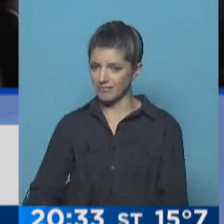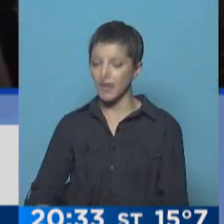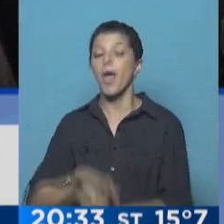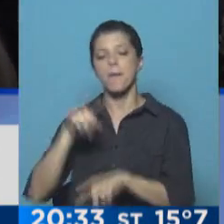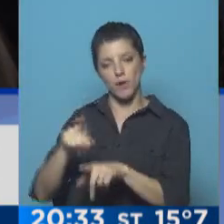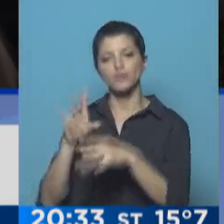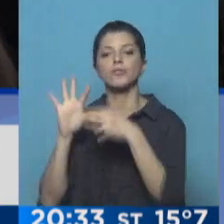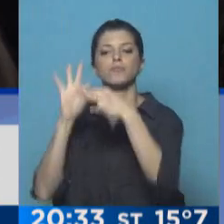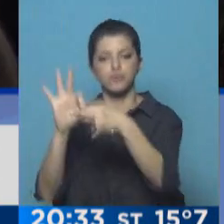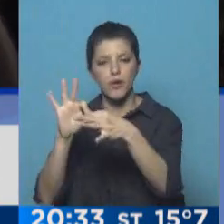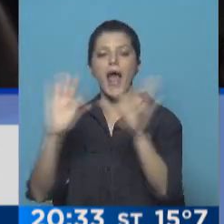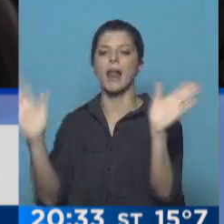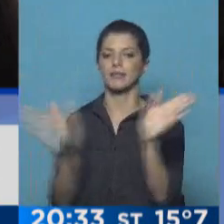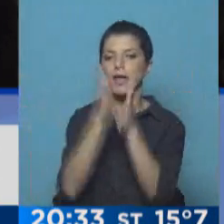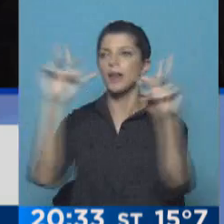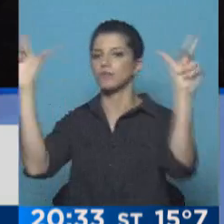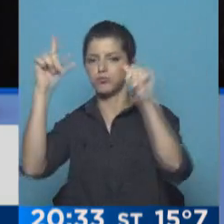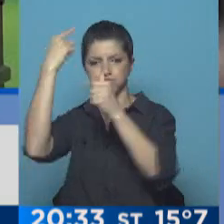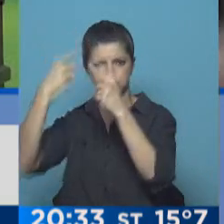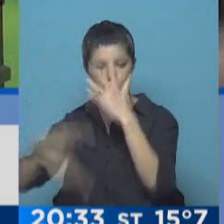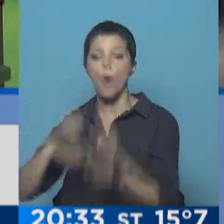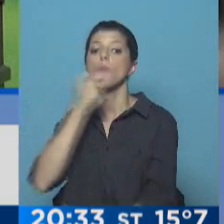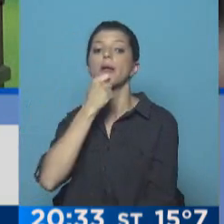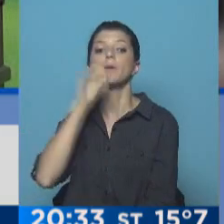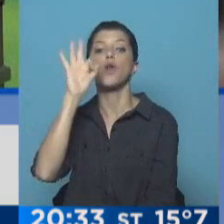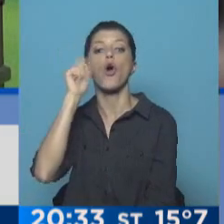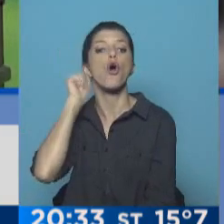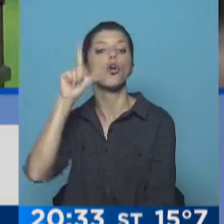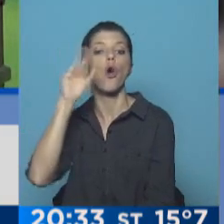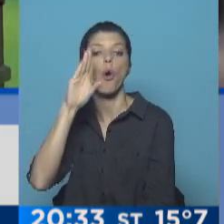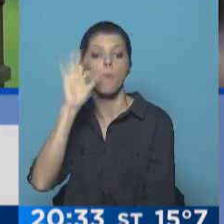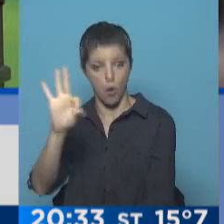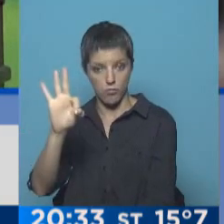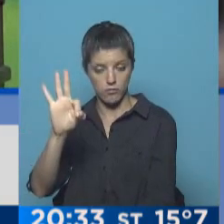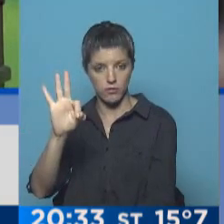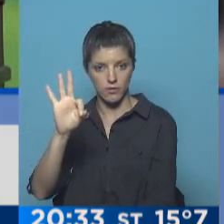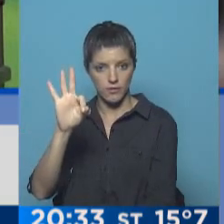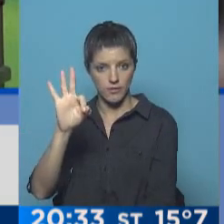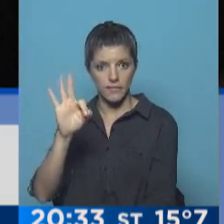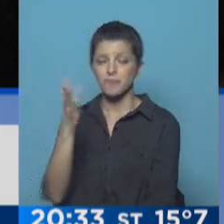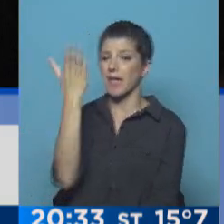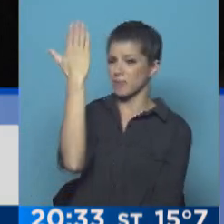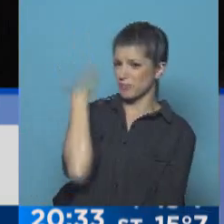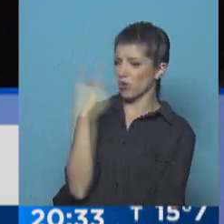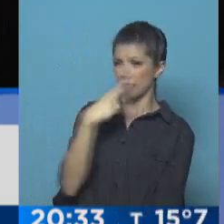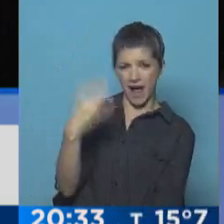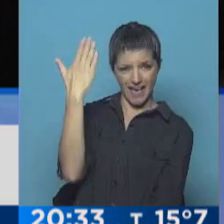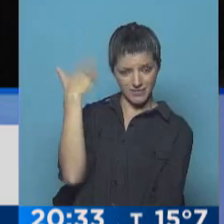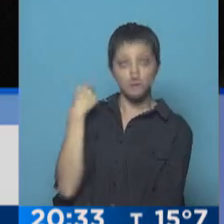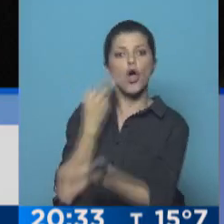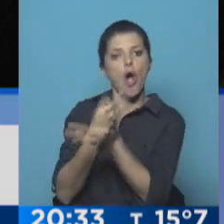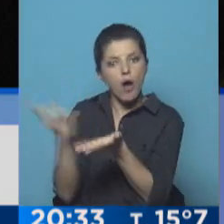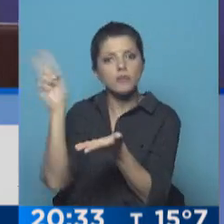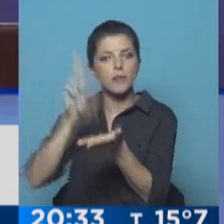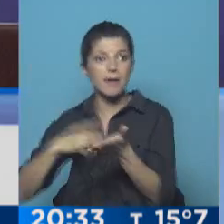medios de comunicación, la red O Globo en primer lugar. Un editorial del diario O Globo hace apenas dos semanas otra vez